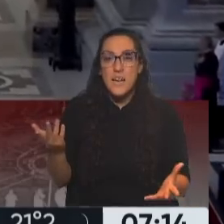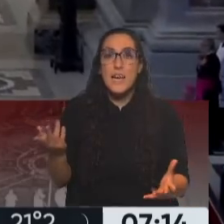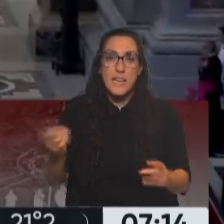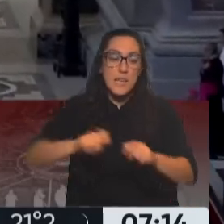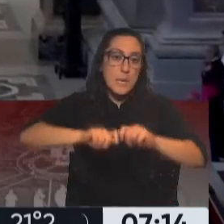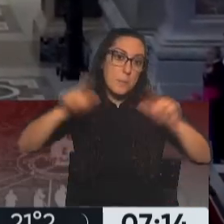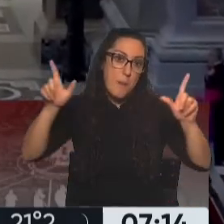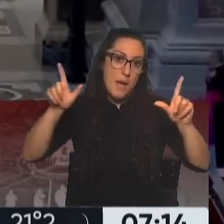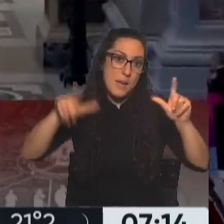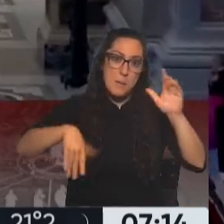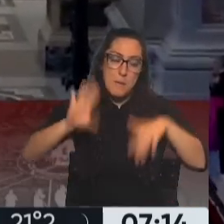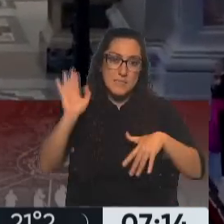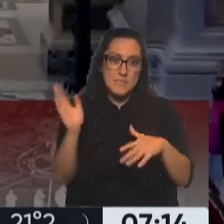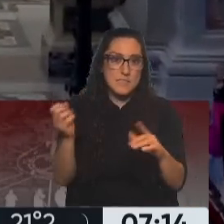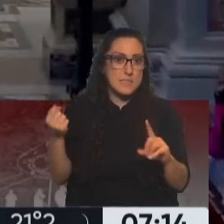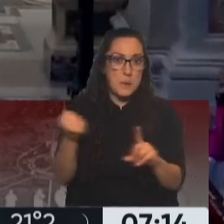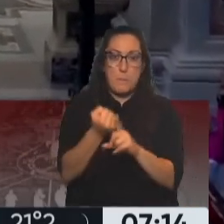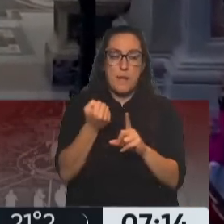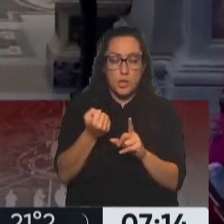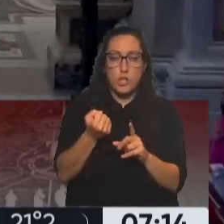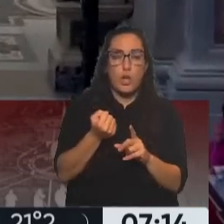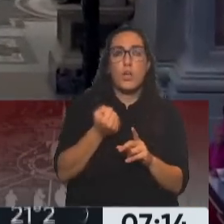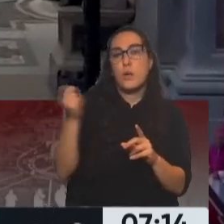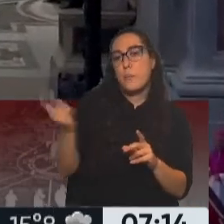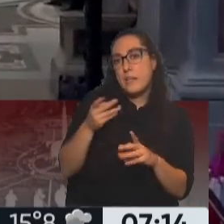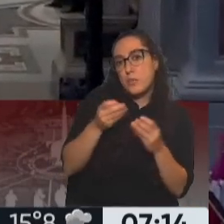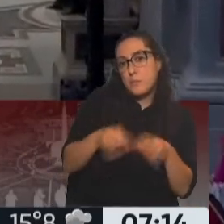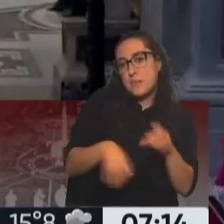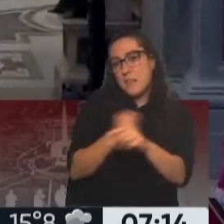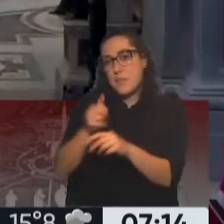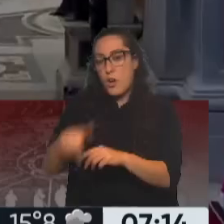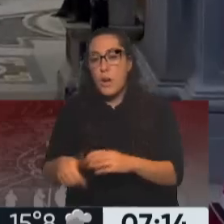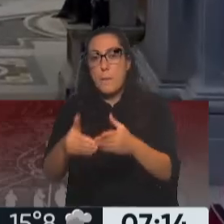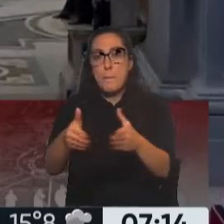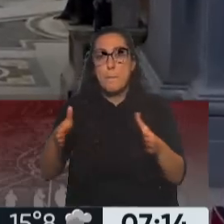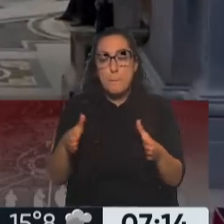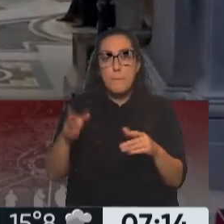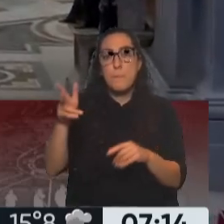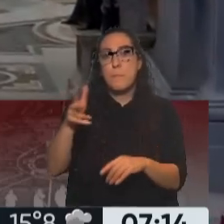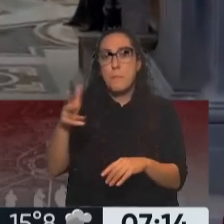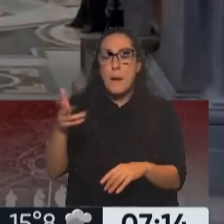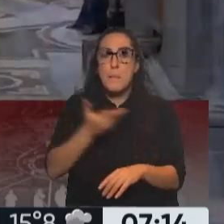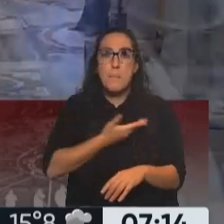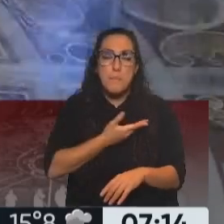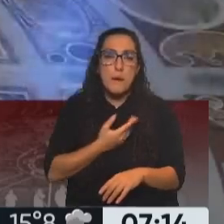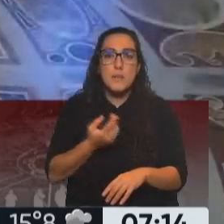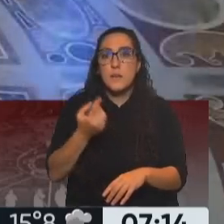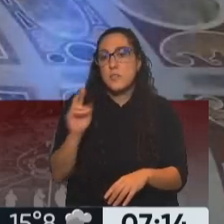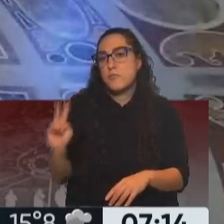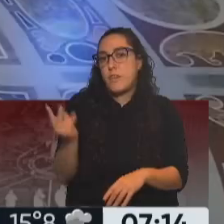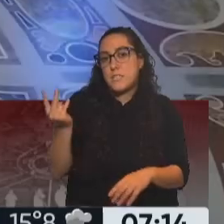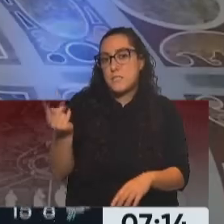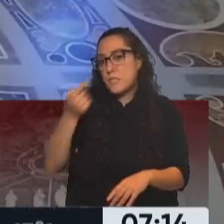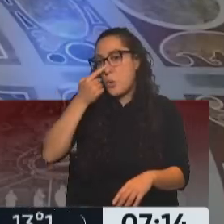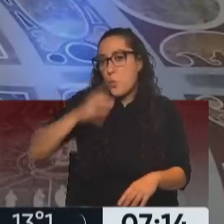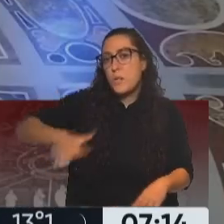imponentes desde que comenzó esta despedida, ¿no? Se lo está viendo al Papa Francisco, bueno, sin vida por última vez en